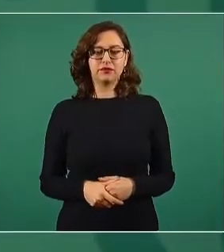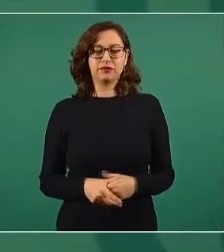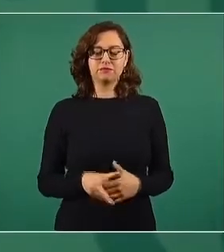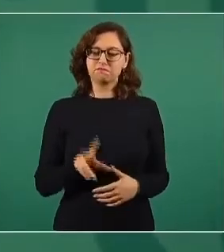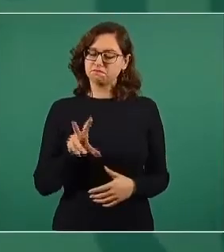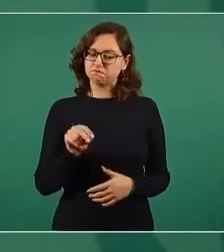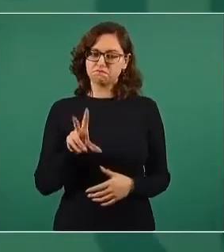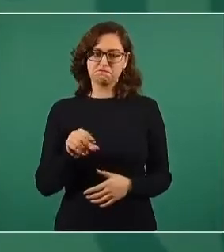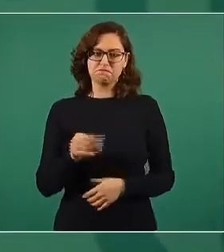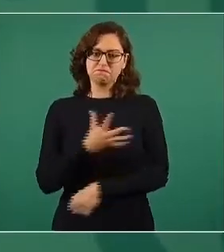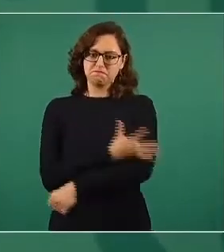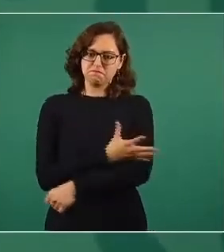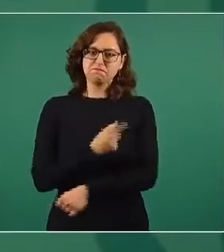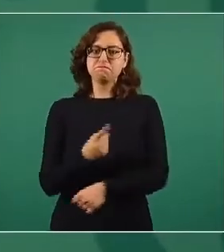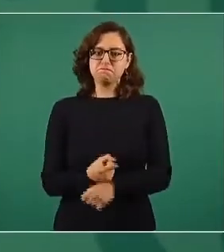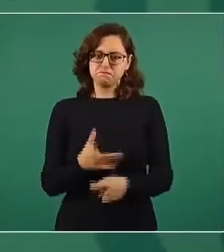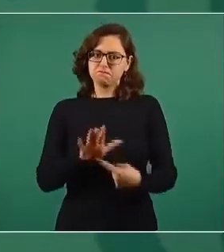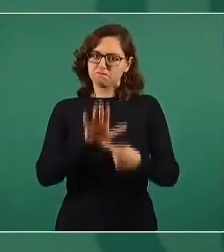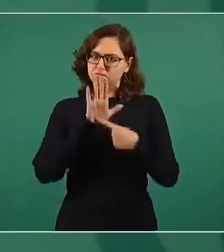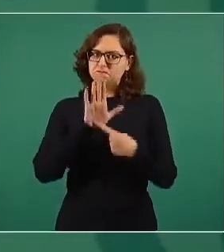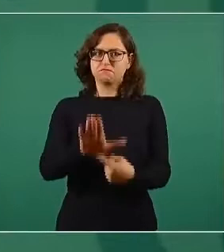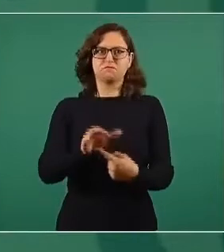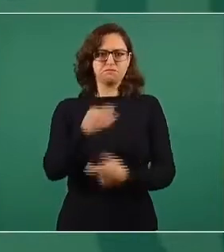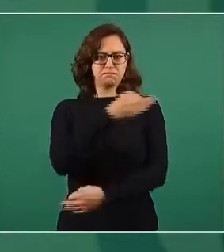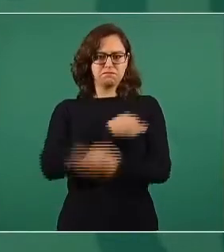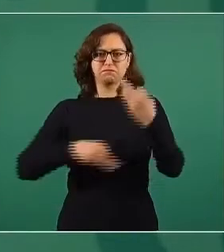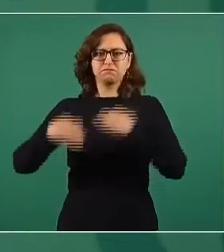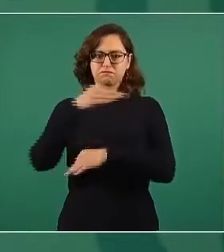No, vamos a sincerarnos,